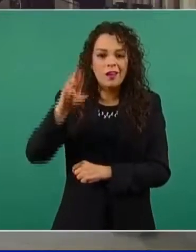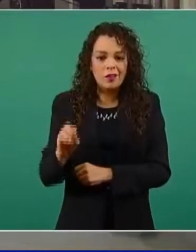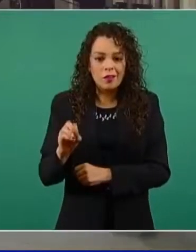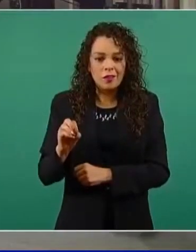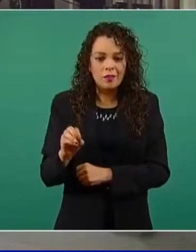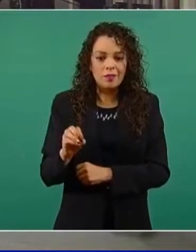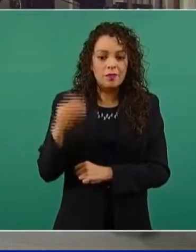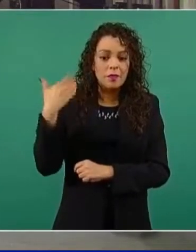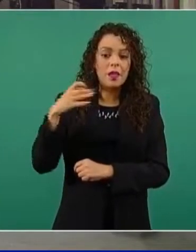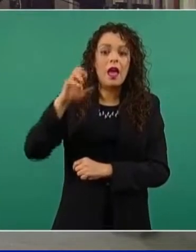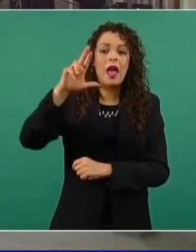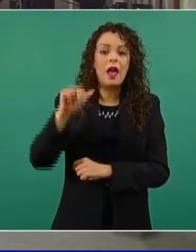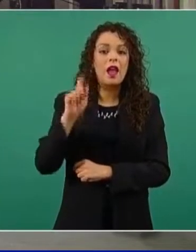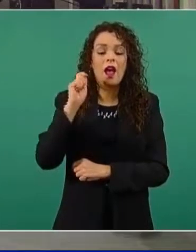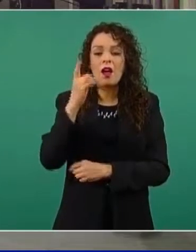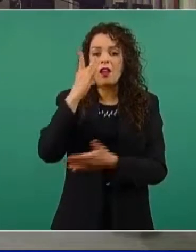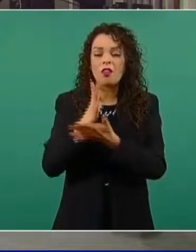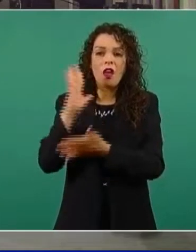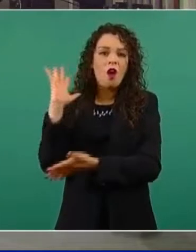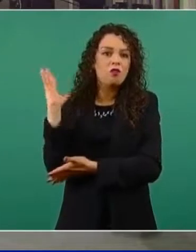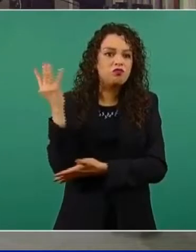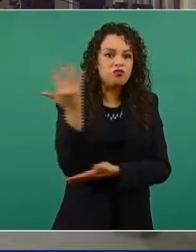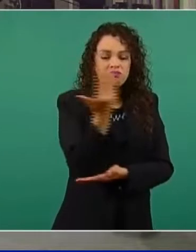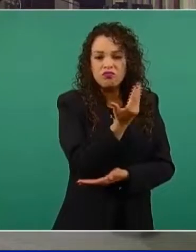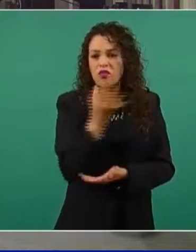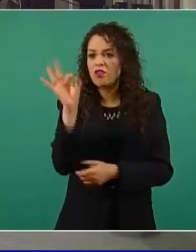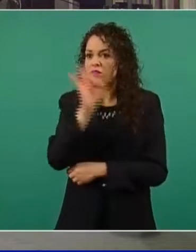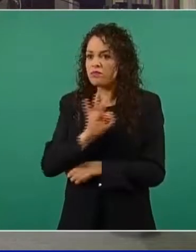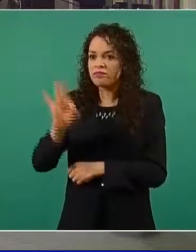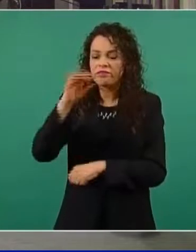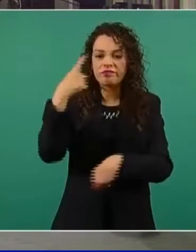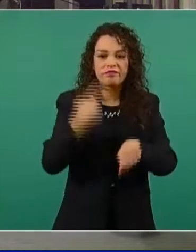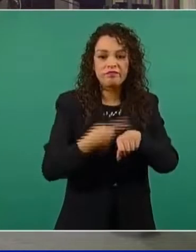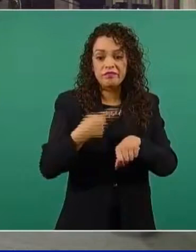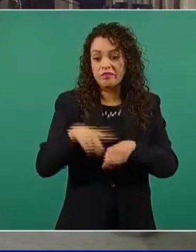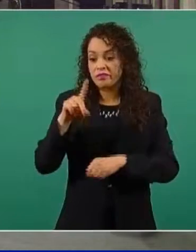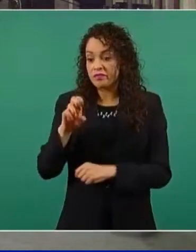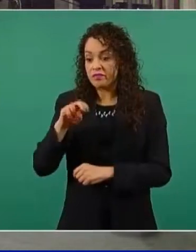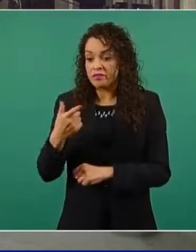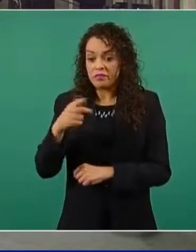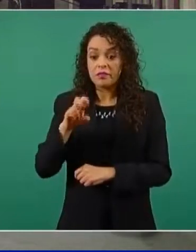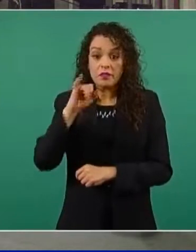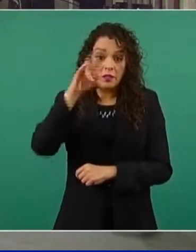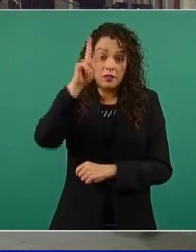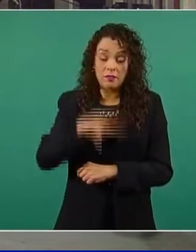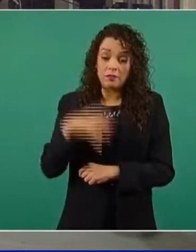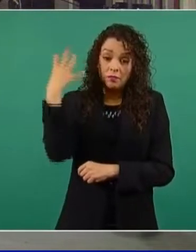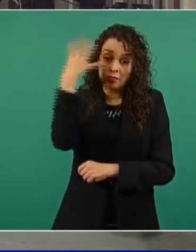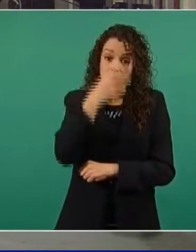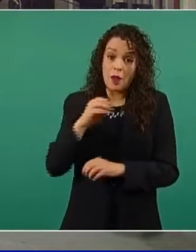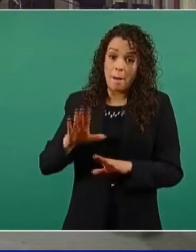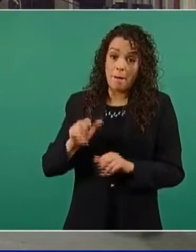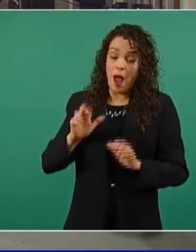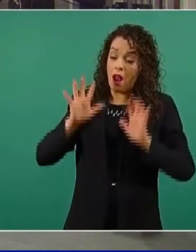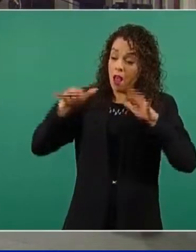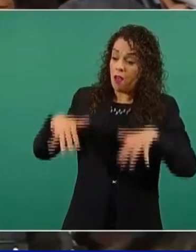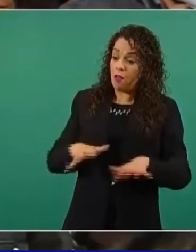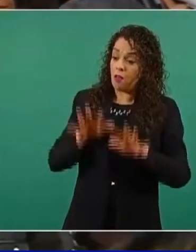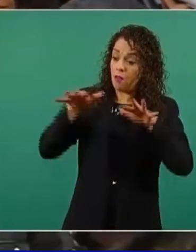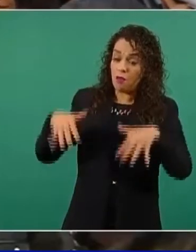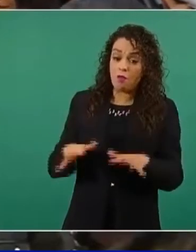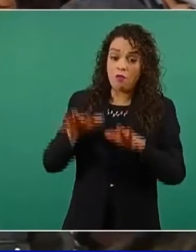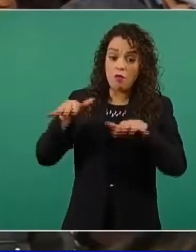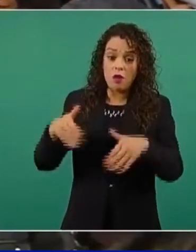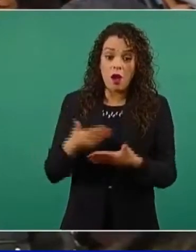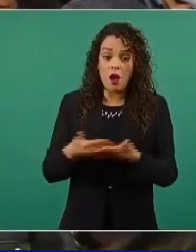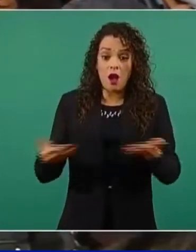era solo selva, moscos, dengue y, claro, un hermoso mar turquesa que hoy es el